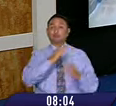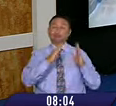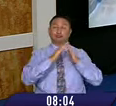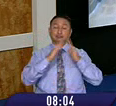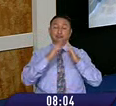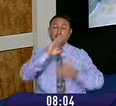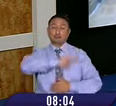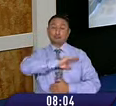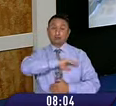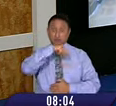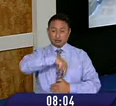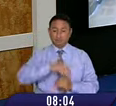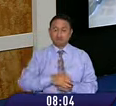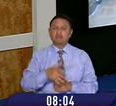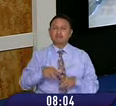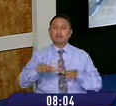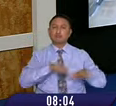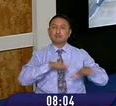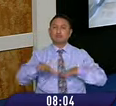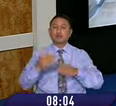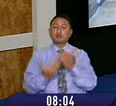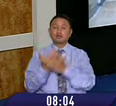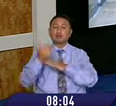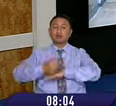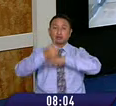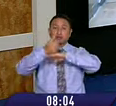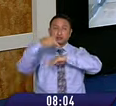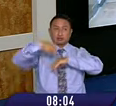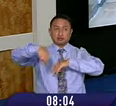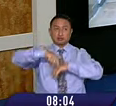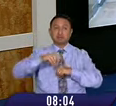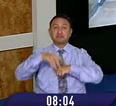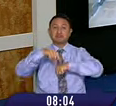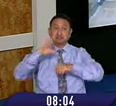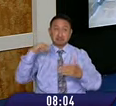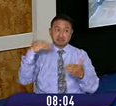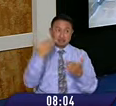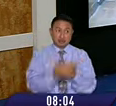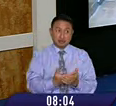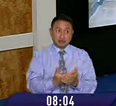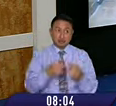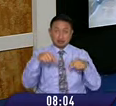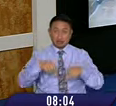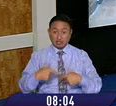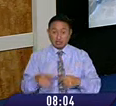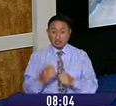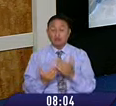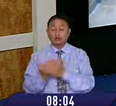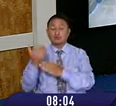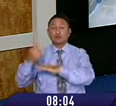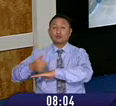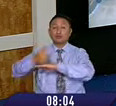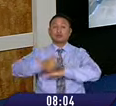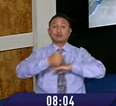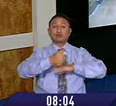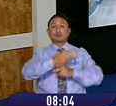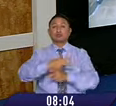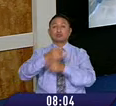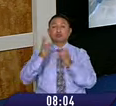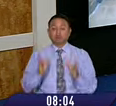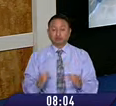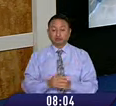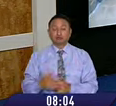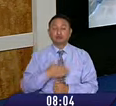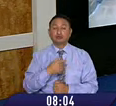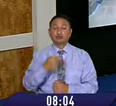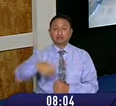cómo se desarrollan las actividades de las nuevas autoridades, a qué hora llegó el alcalde, sus nuevos dignatarios, cómo